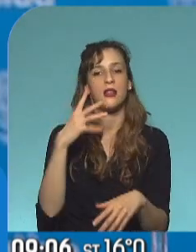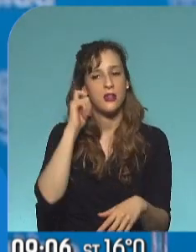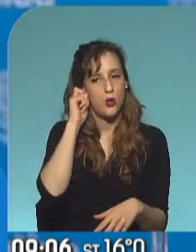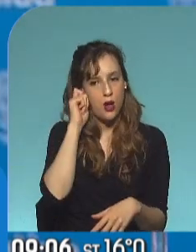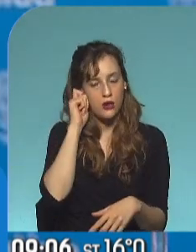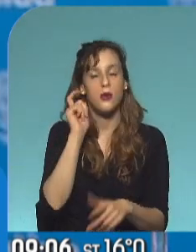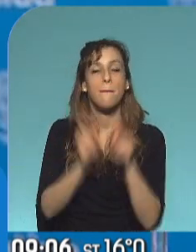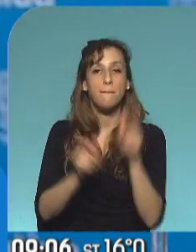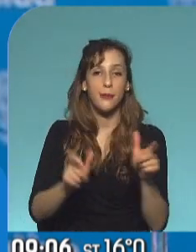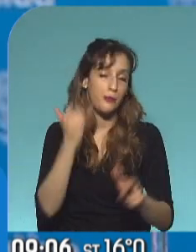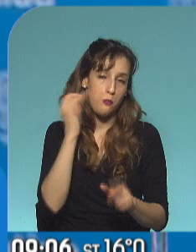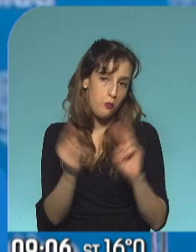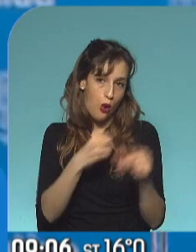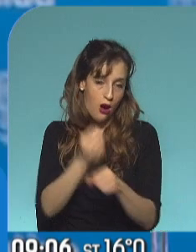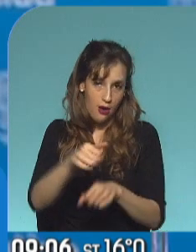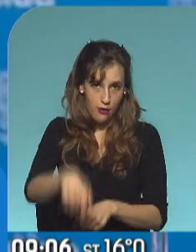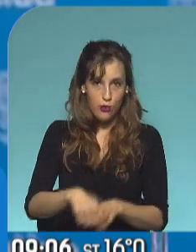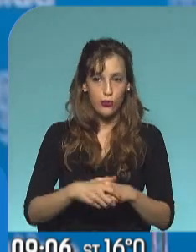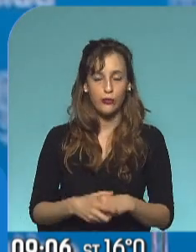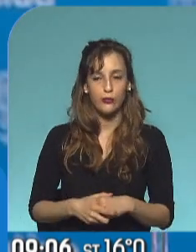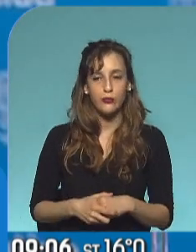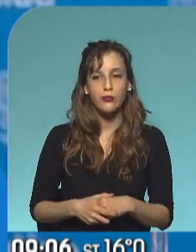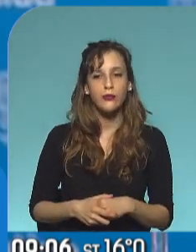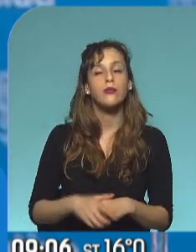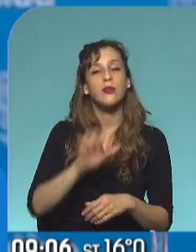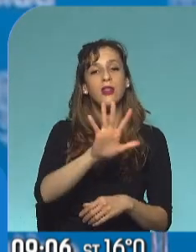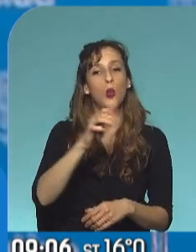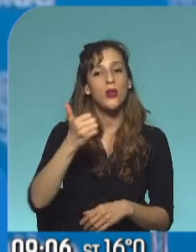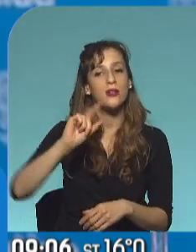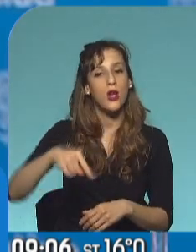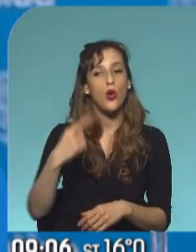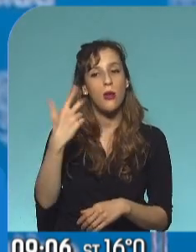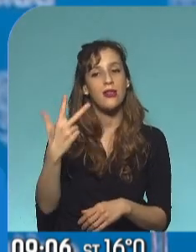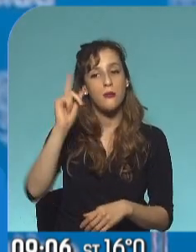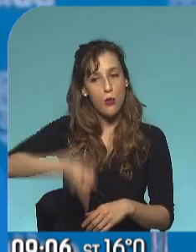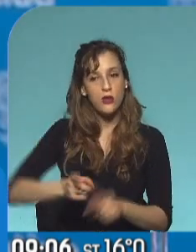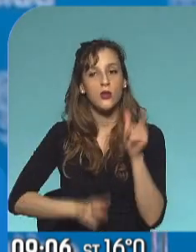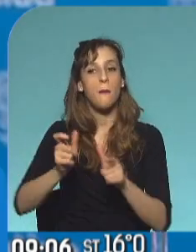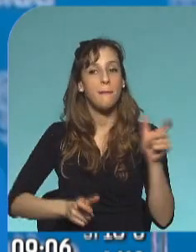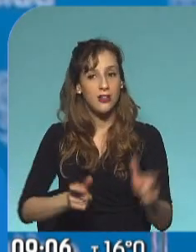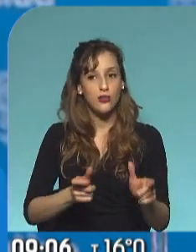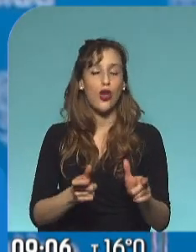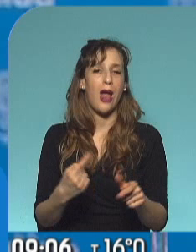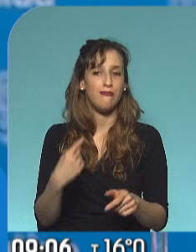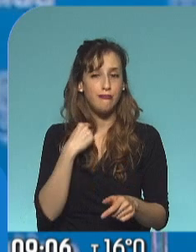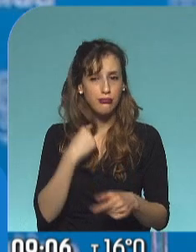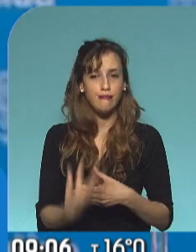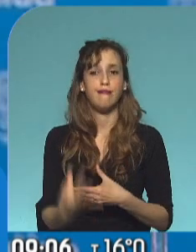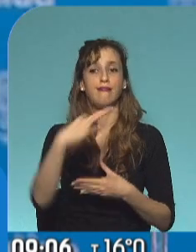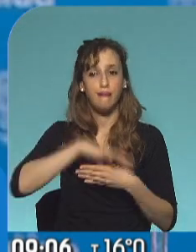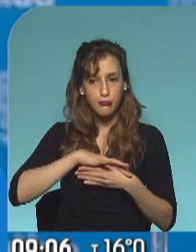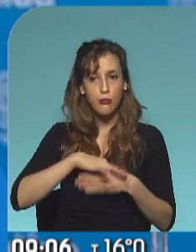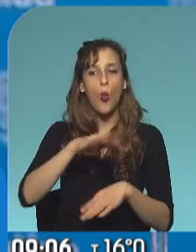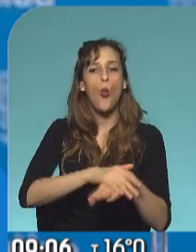para las personas fallecidas el 50 y 63 por ciento de las personas que han adquirido coronavirus se ha producido por